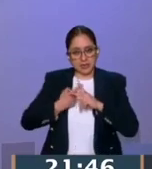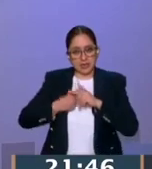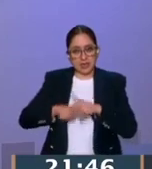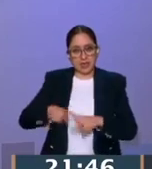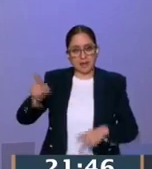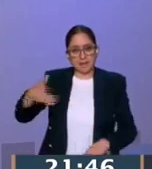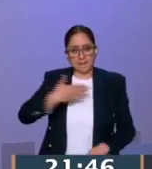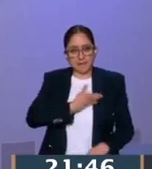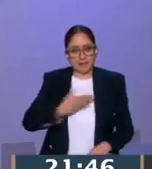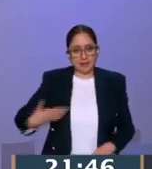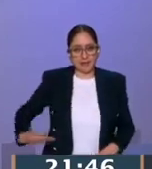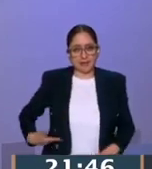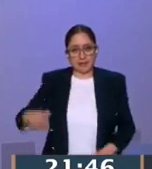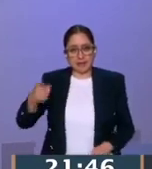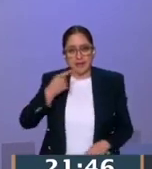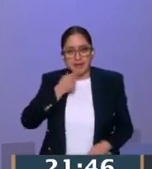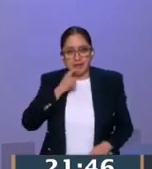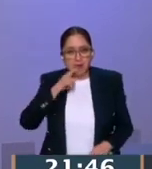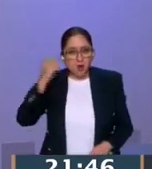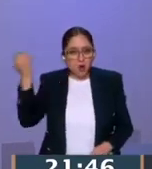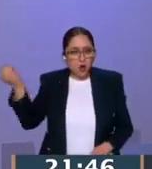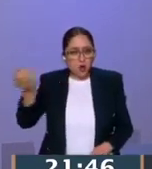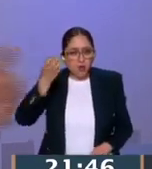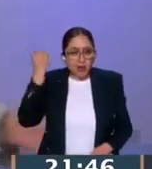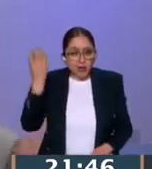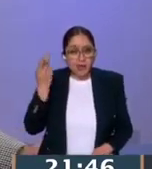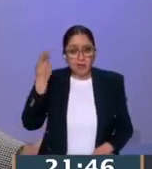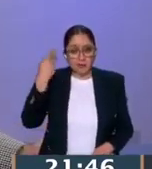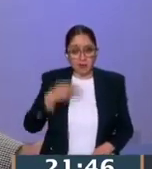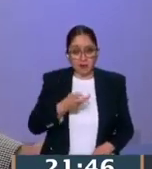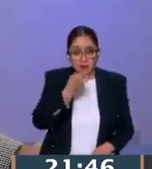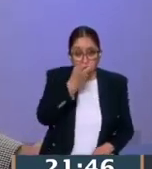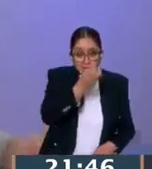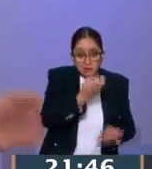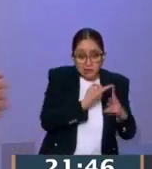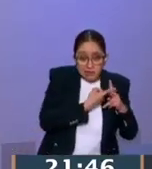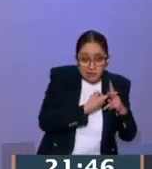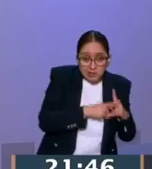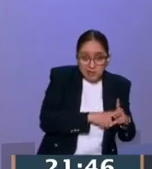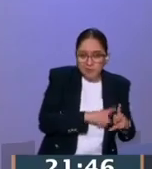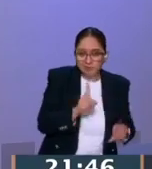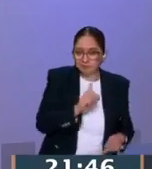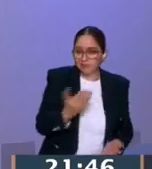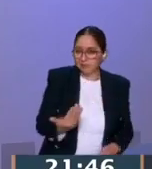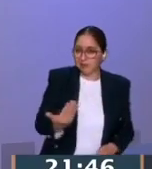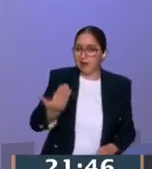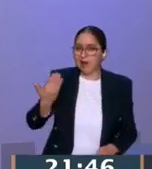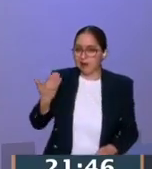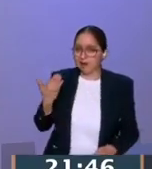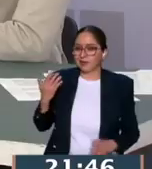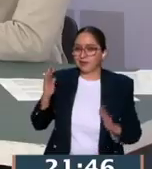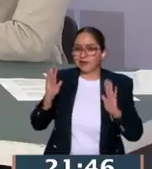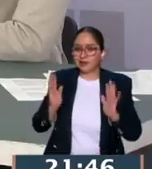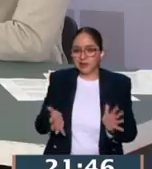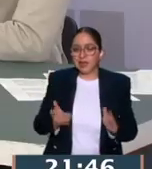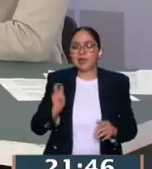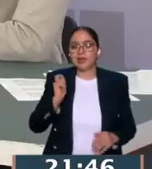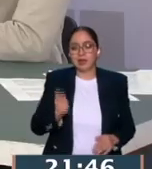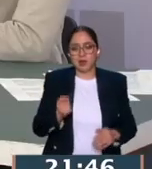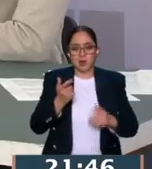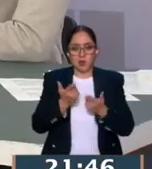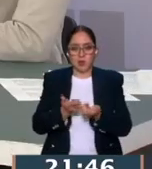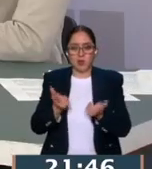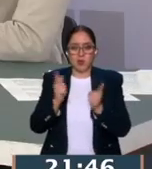República en la conferencia matutina presidencial, pero no es el inicio, viene desde antes. La derecha,